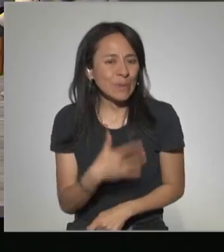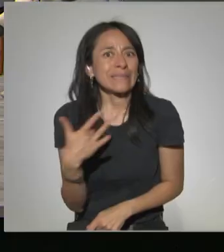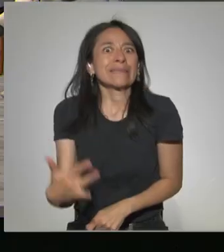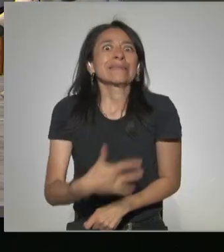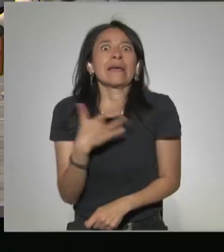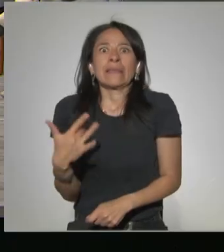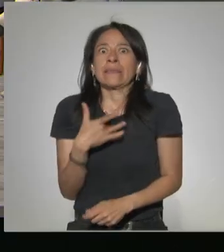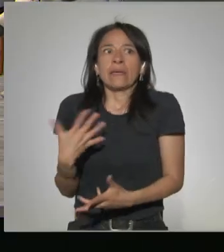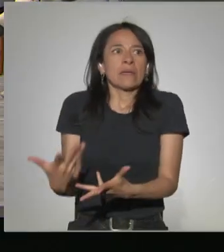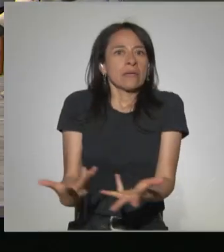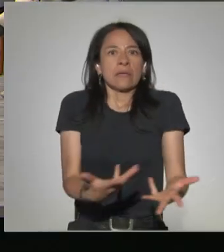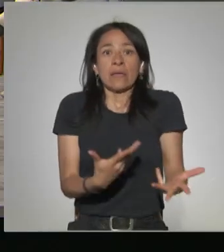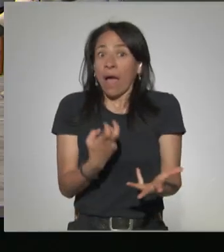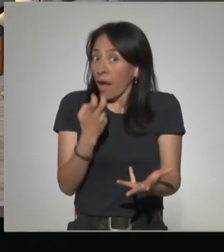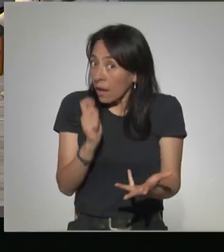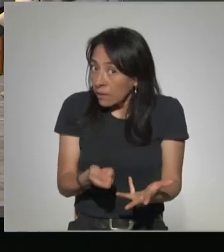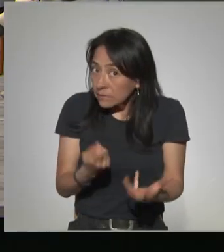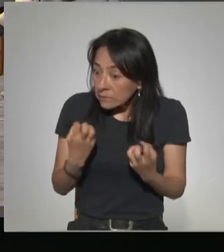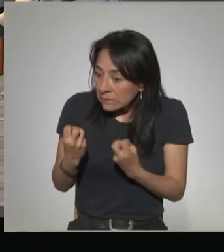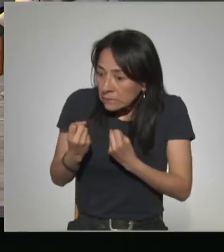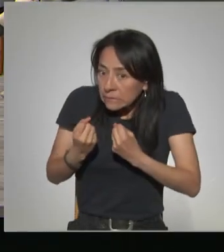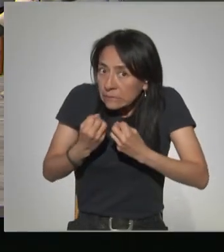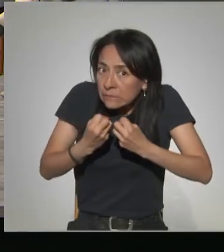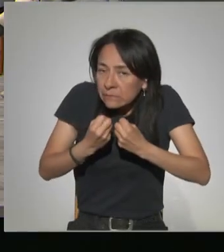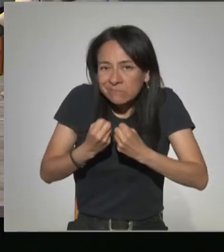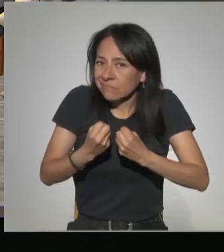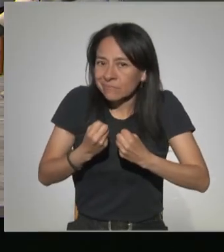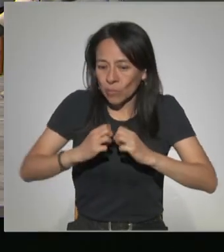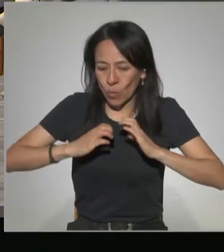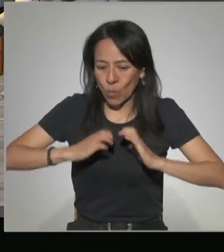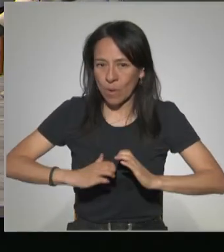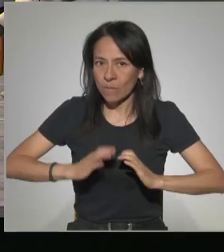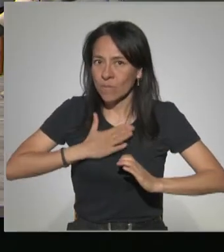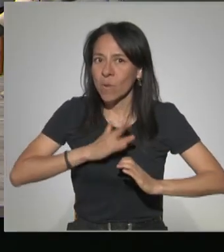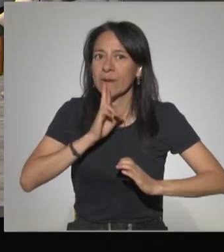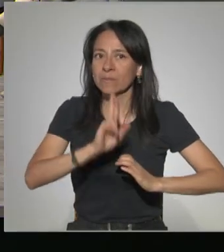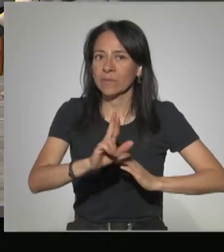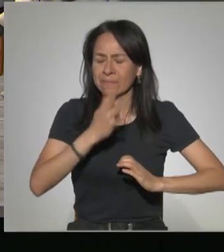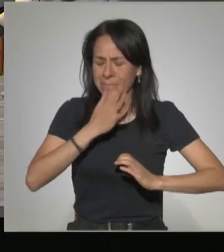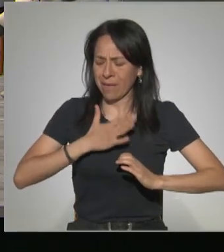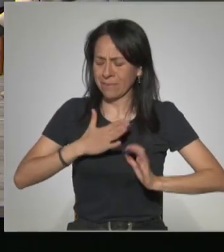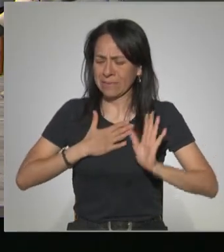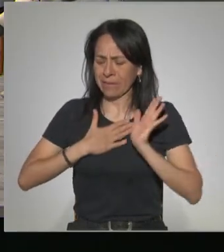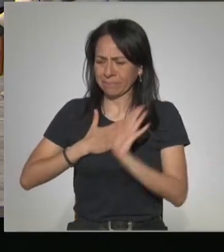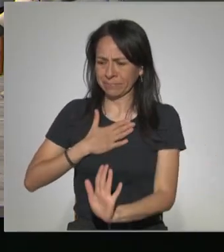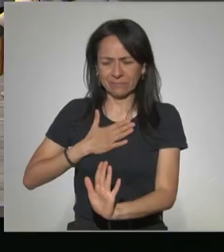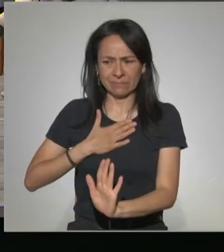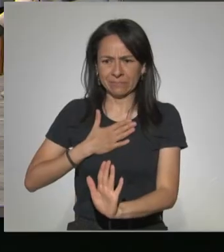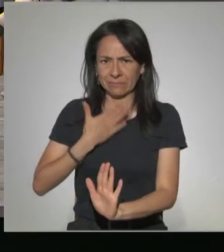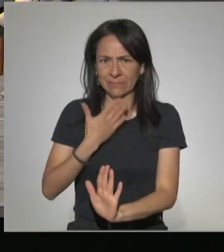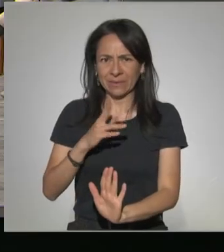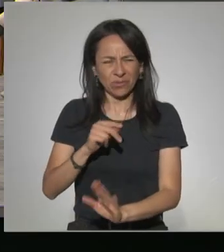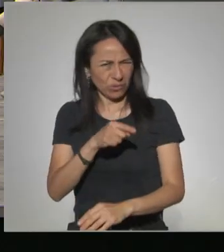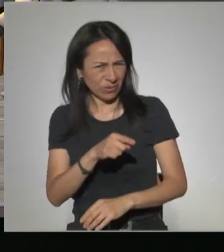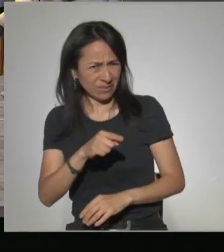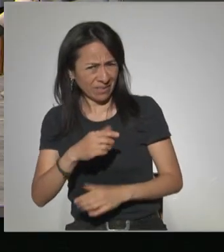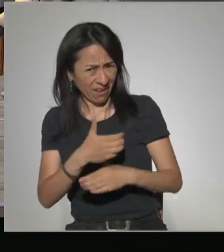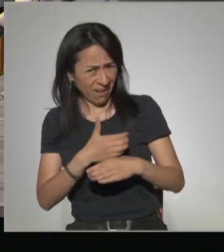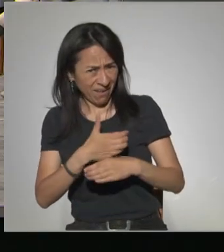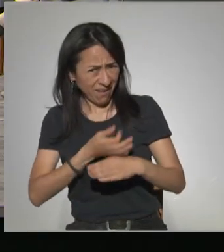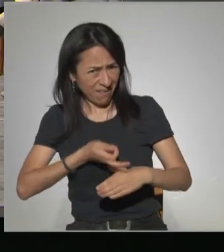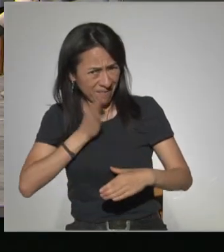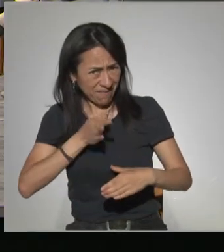estrés, es un mecanismo que el cuerpo dice algo no está funcionando bien. Entonces el café no produce exceso de